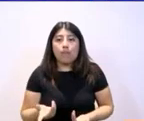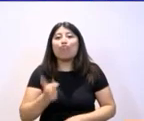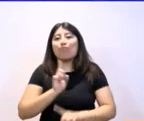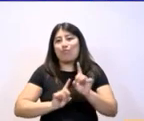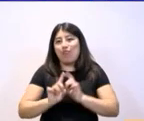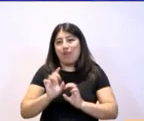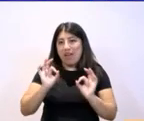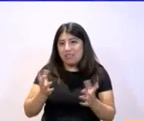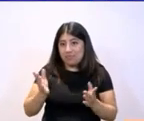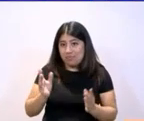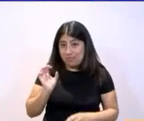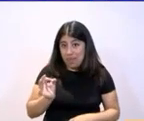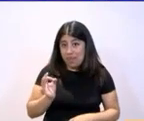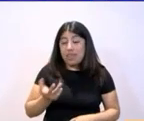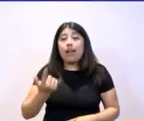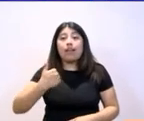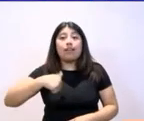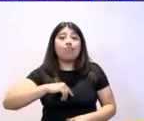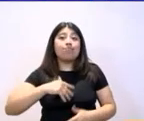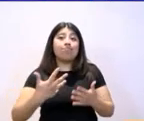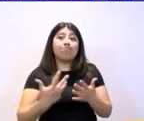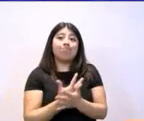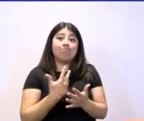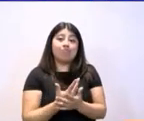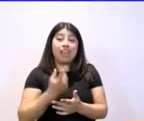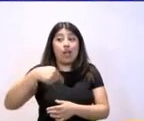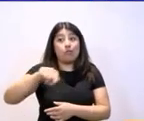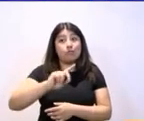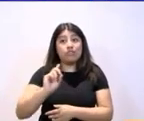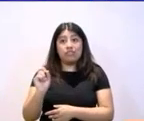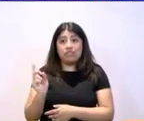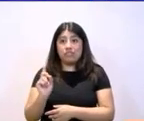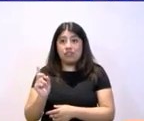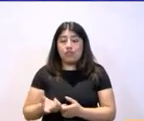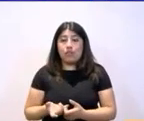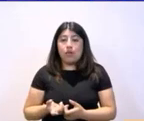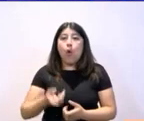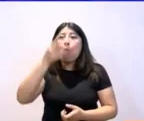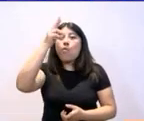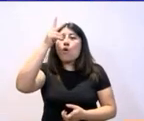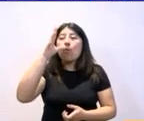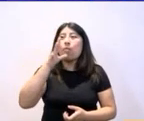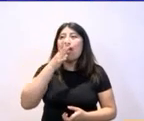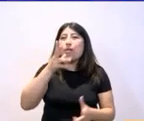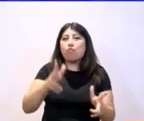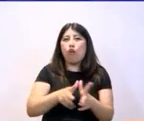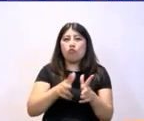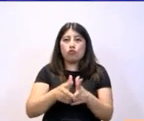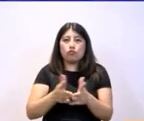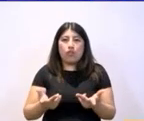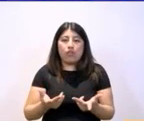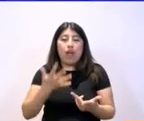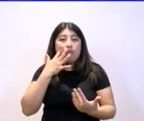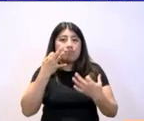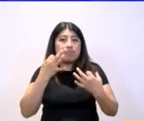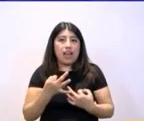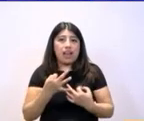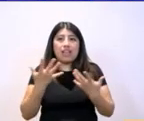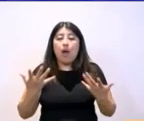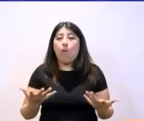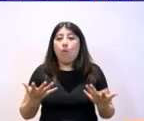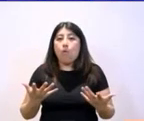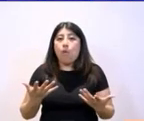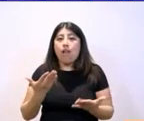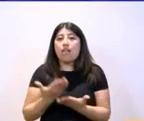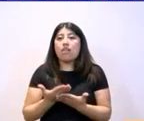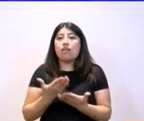problema. Que no nos expliquen que están ustedes muy preocupados por lo social, porque la realidad es que eso se